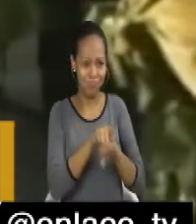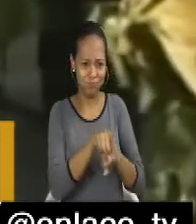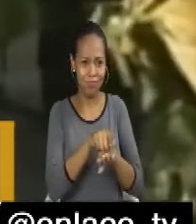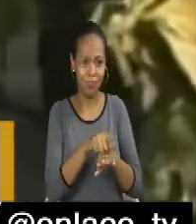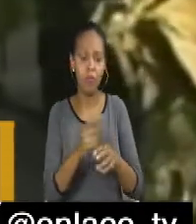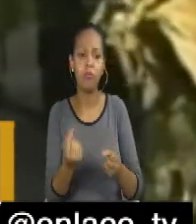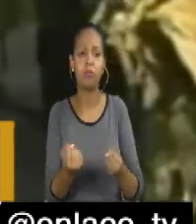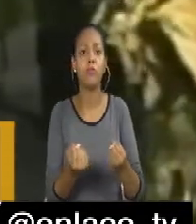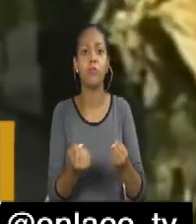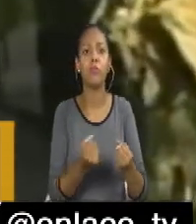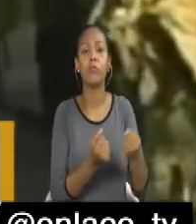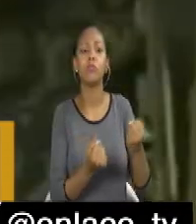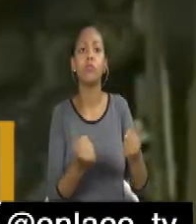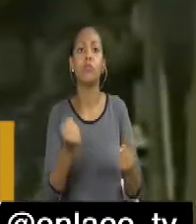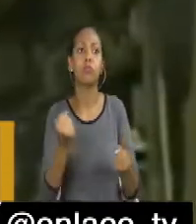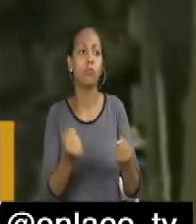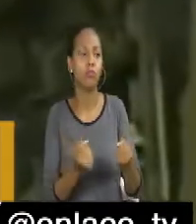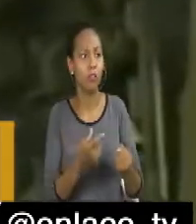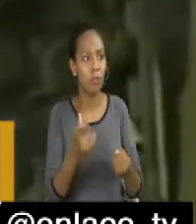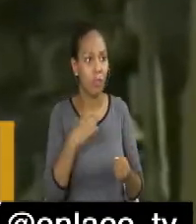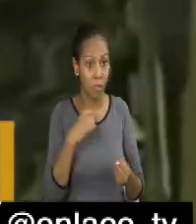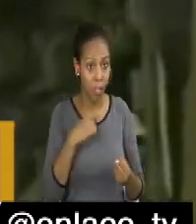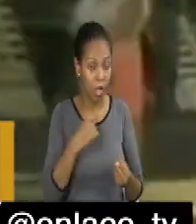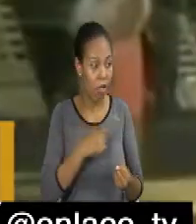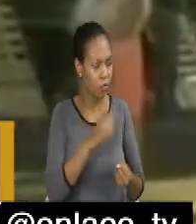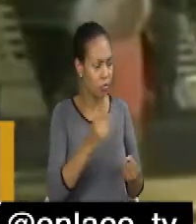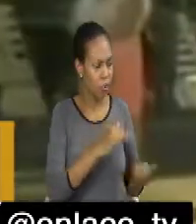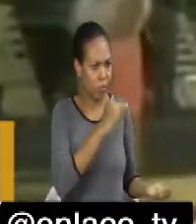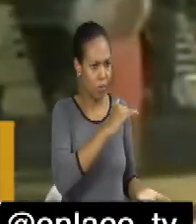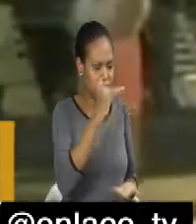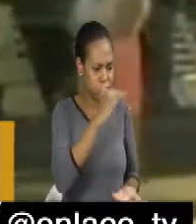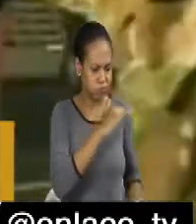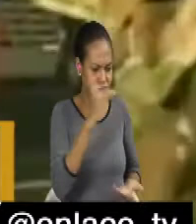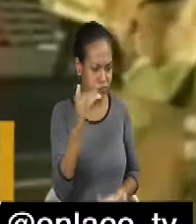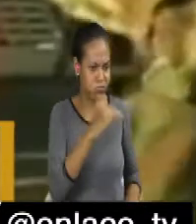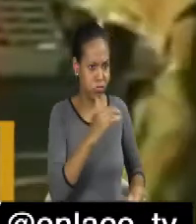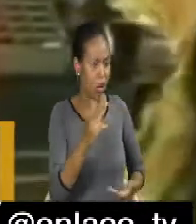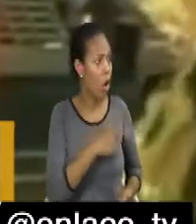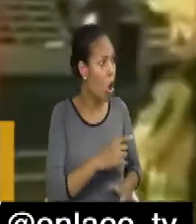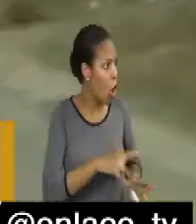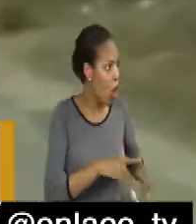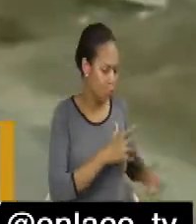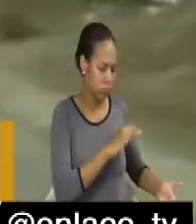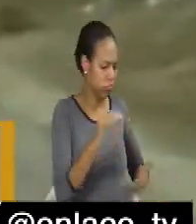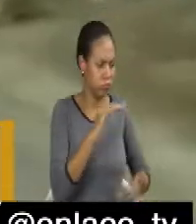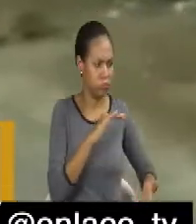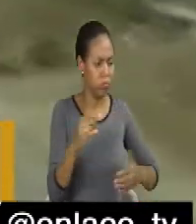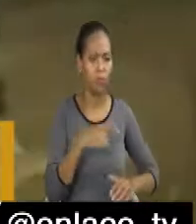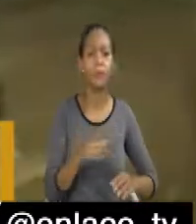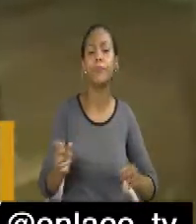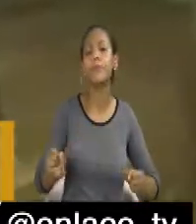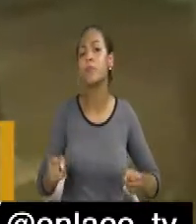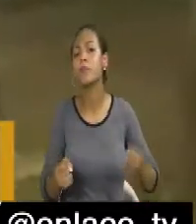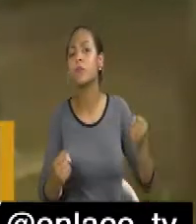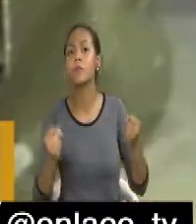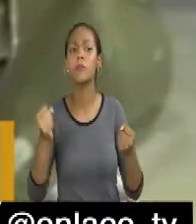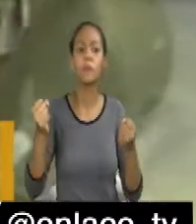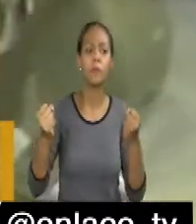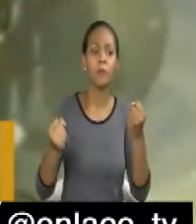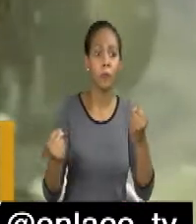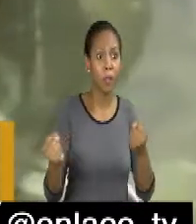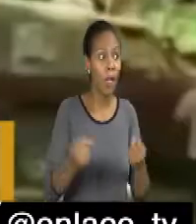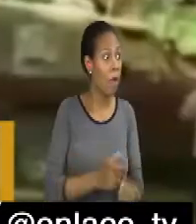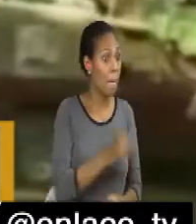galones de combustible hurtado del tubo de Ecopetrol cuando fueron atacados por los paramilitares. Este hecho fue confesado por integrantes de